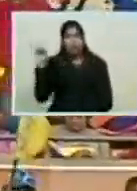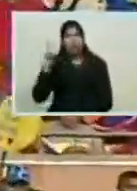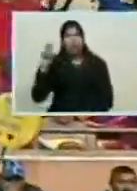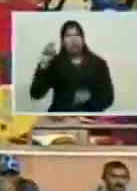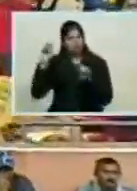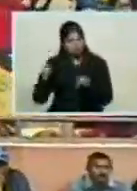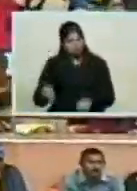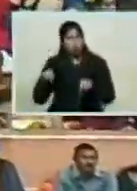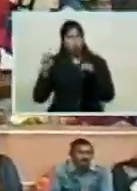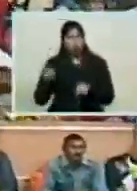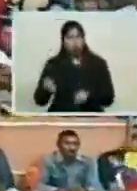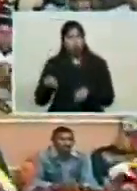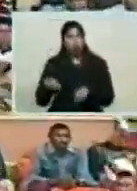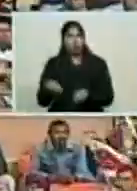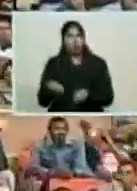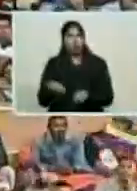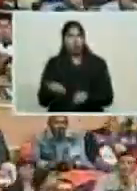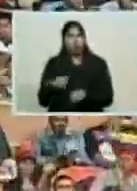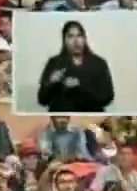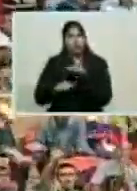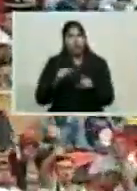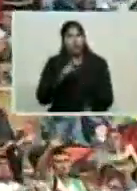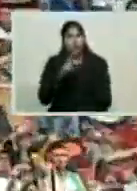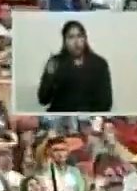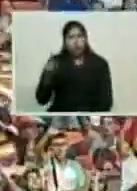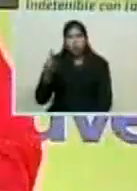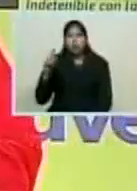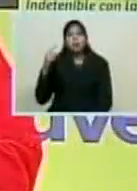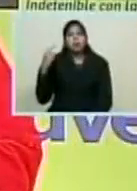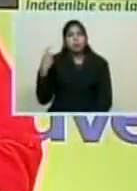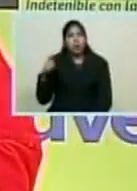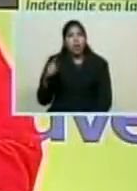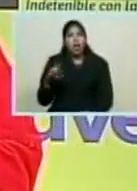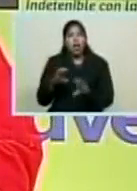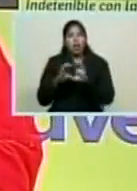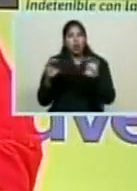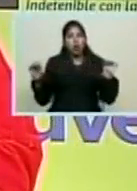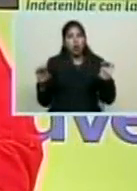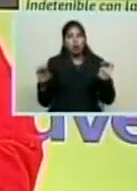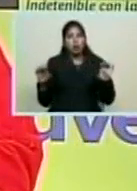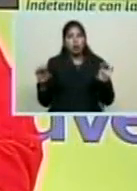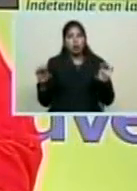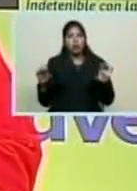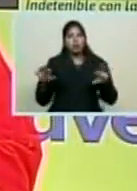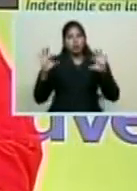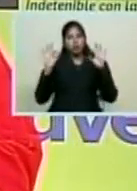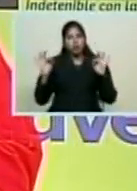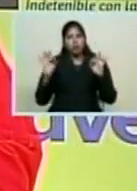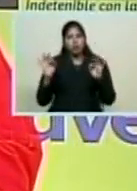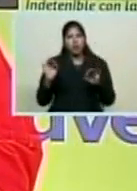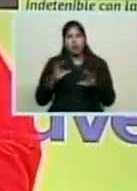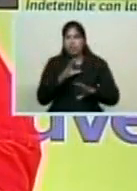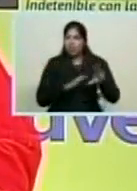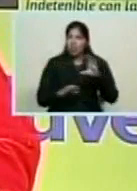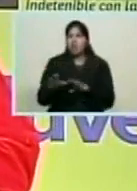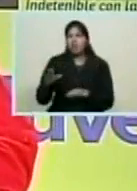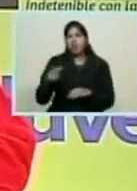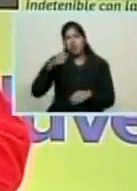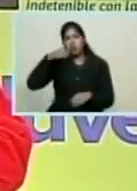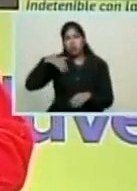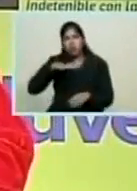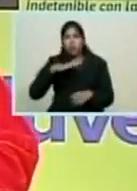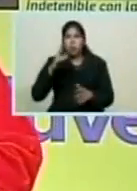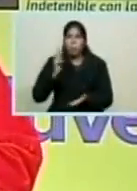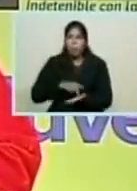Sí. ¿Habrá Venezuela del siglo XXI? Si tenemos una poderosa educación humanística, científica, popular.